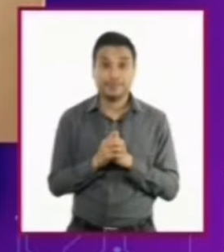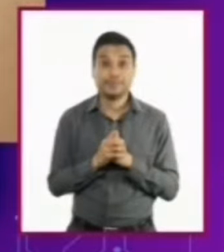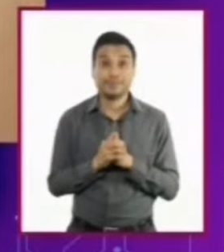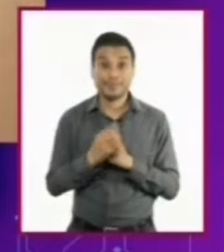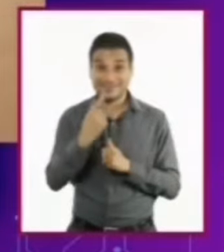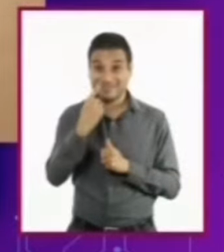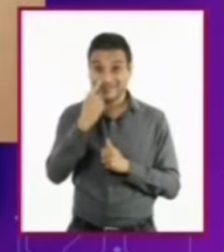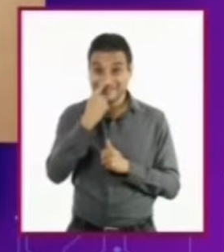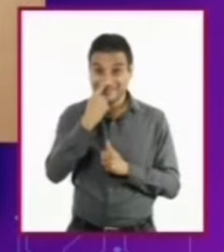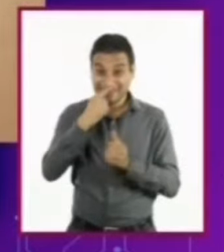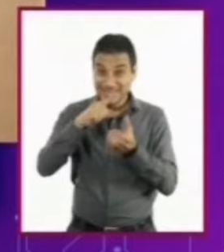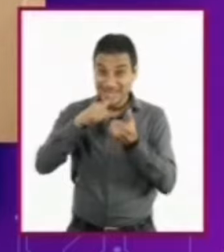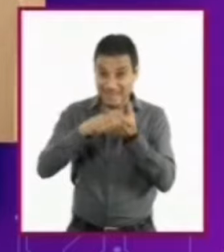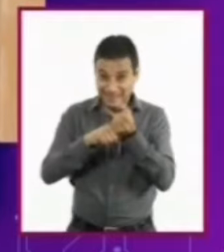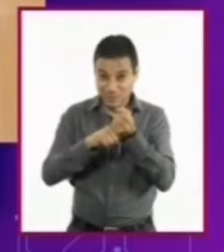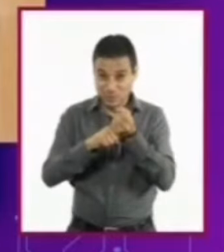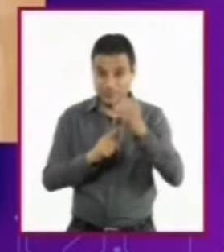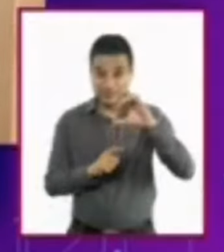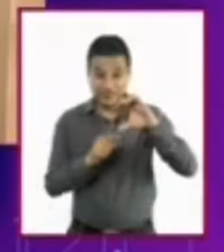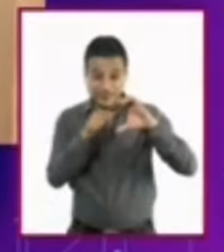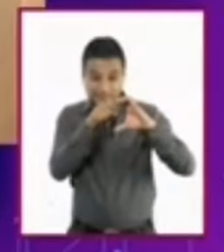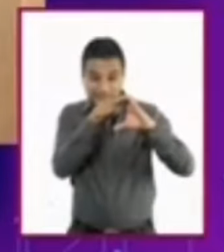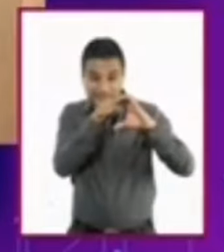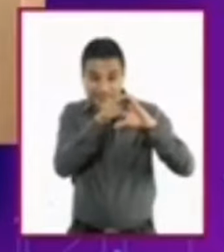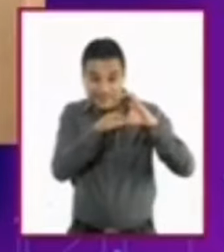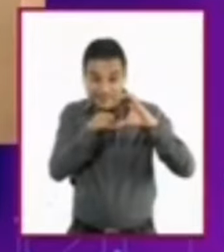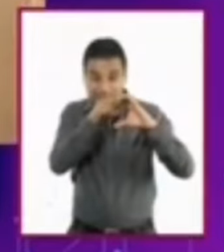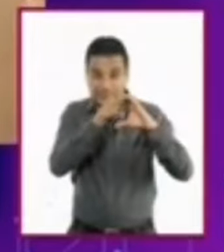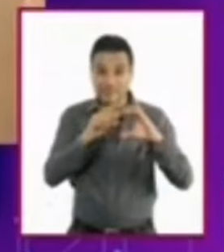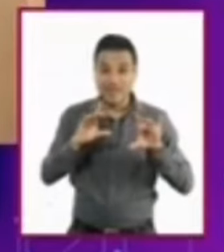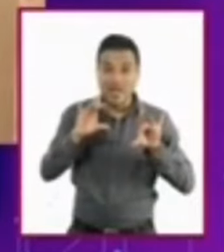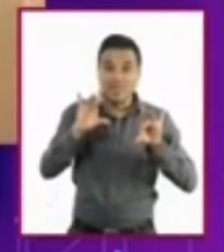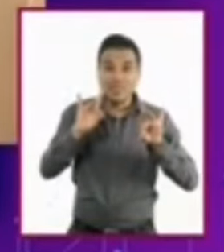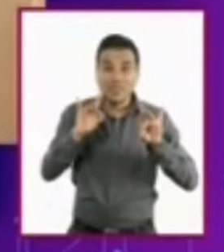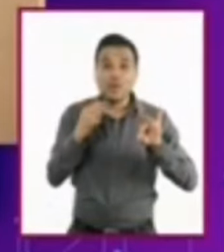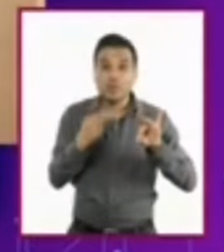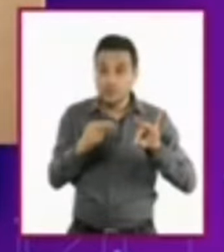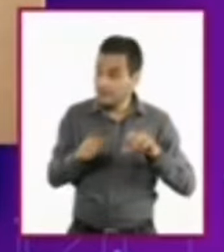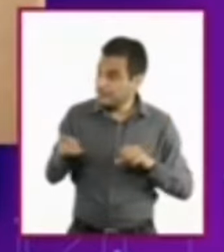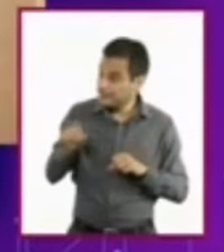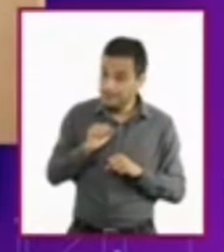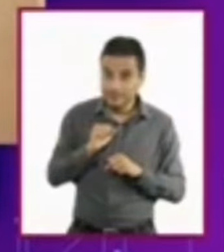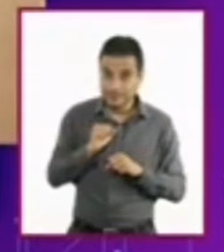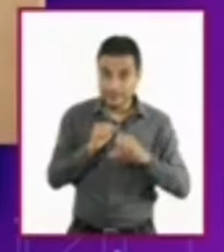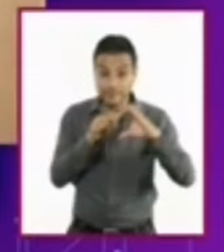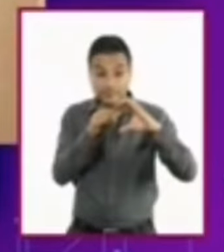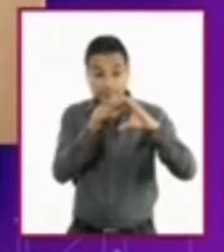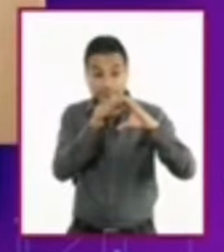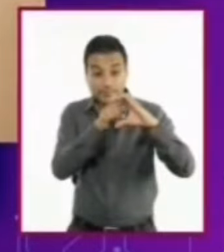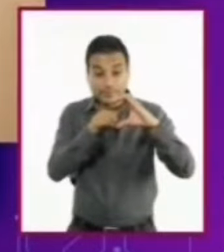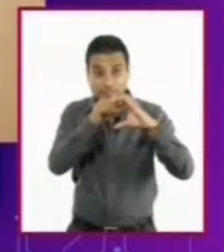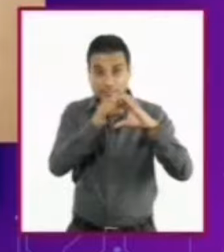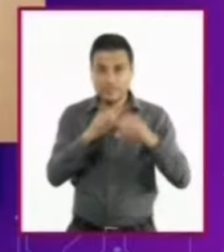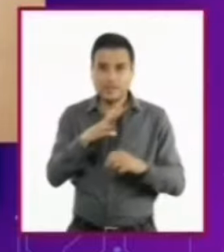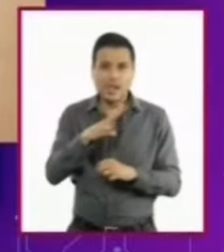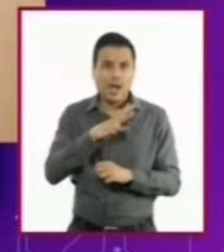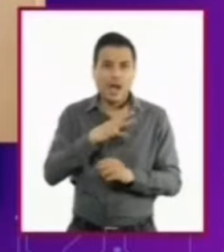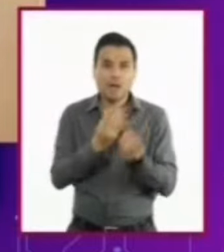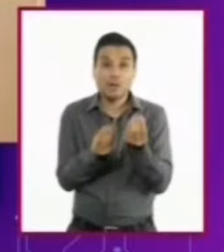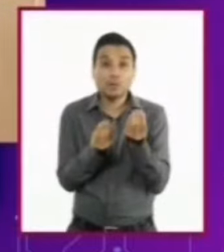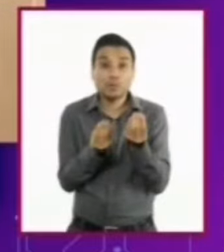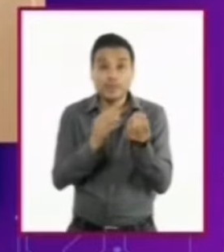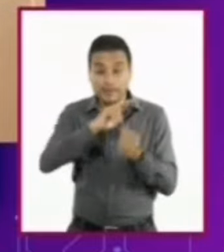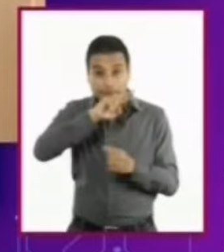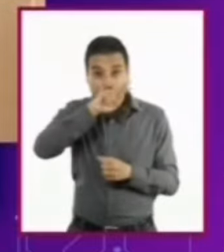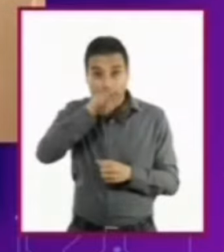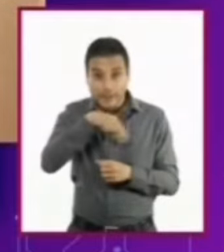cavidad nasal, llamada mucosa respiratoria, descansa sobre una rica red de vénulas que calientan